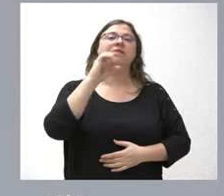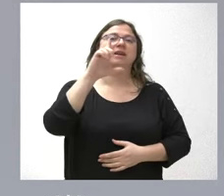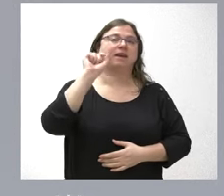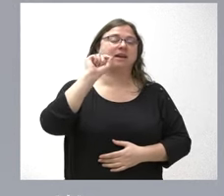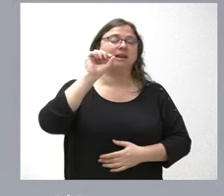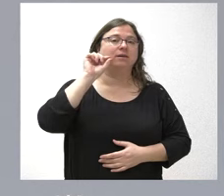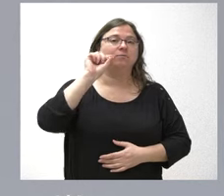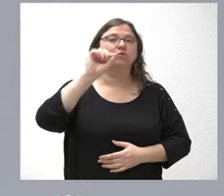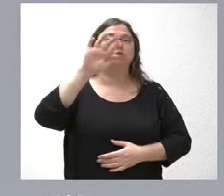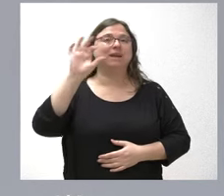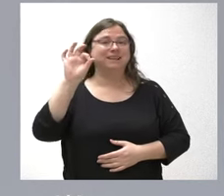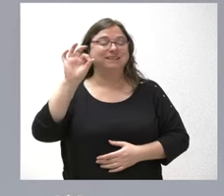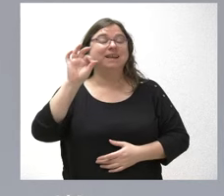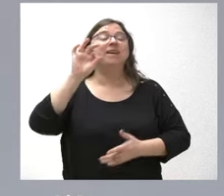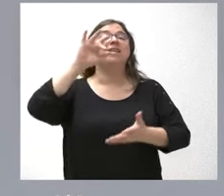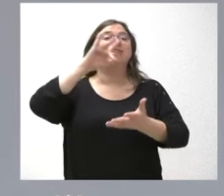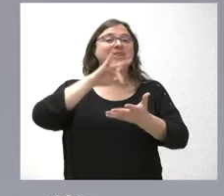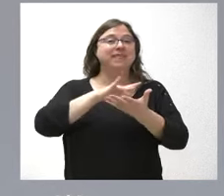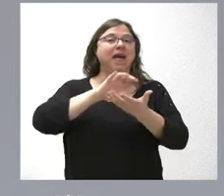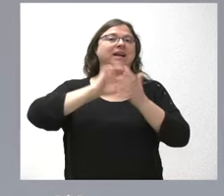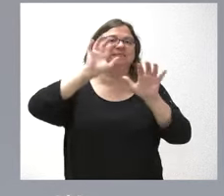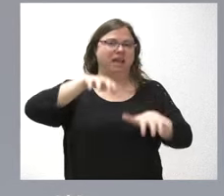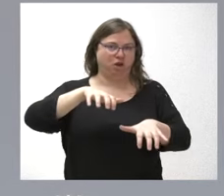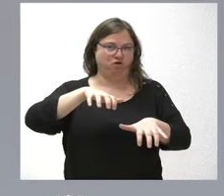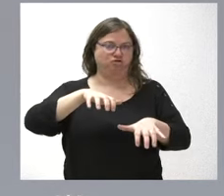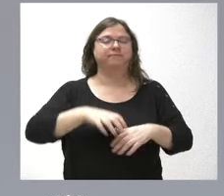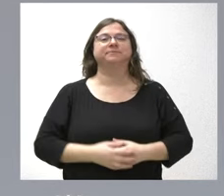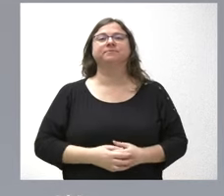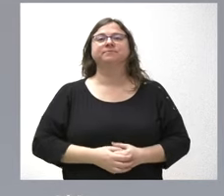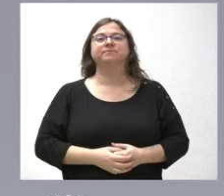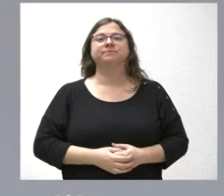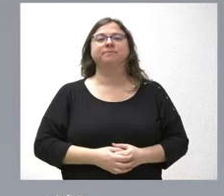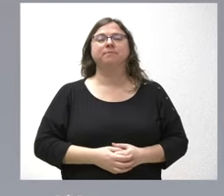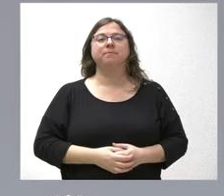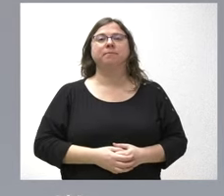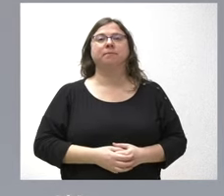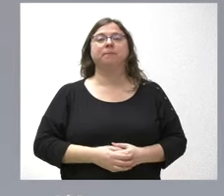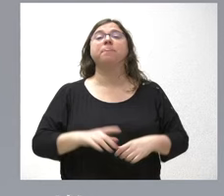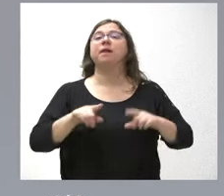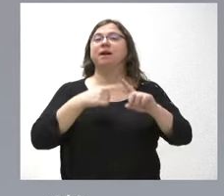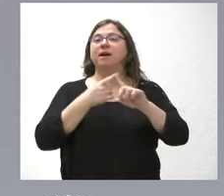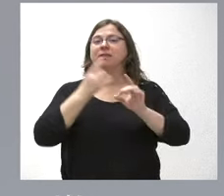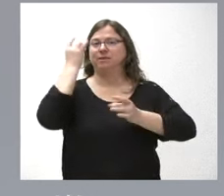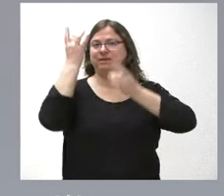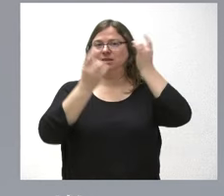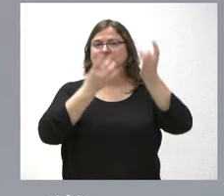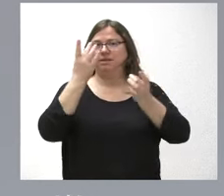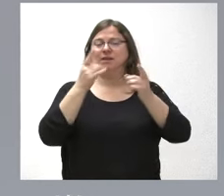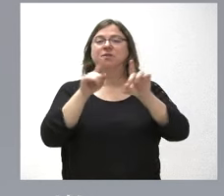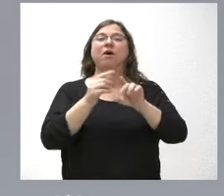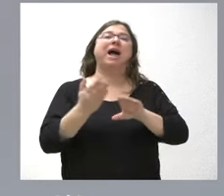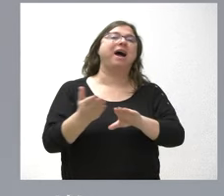jcyl.es, Día de Castilla y León. Y además de estas actividades que les comento, con carácter